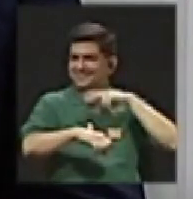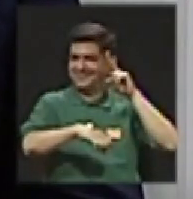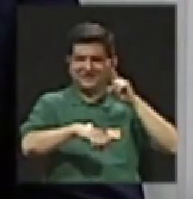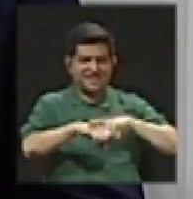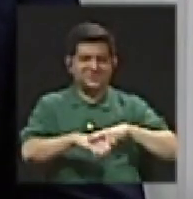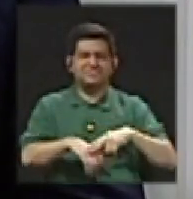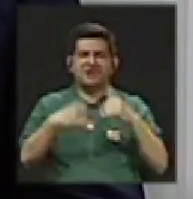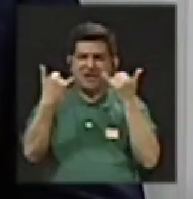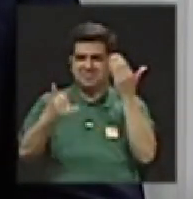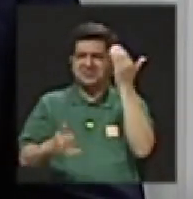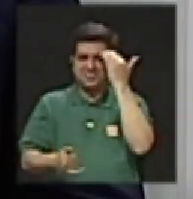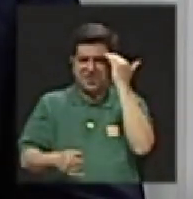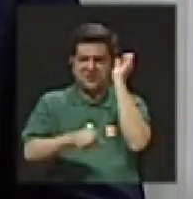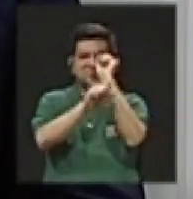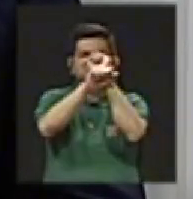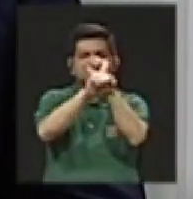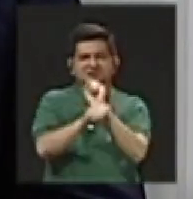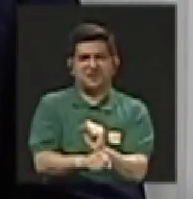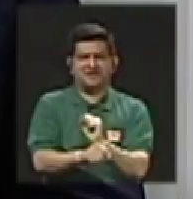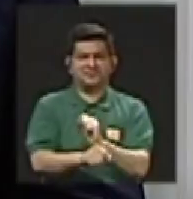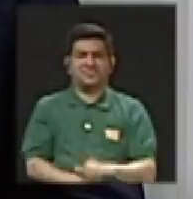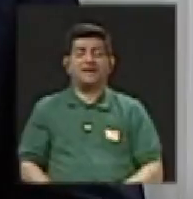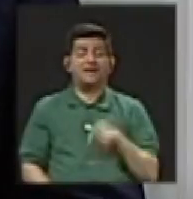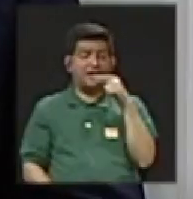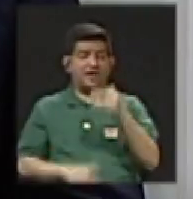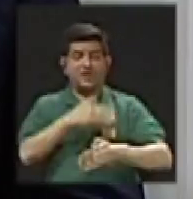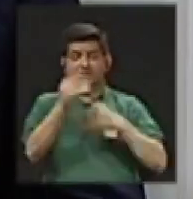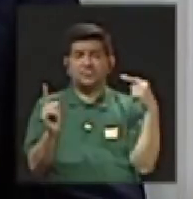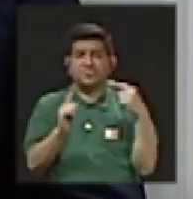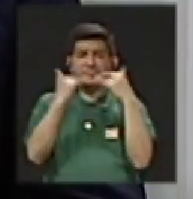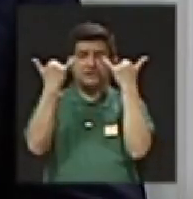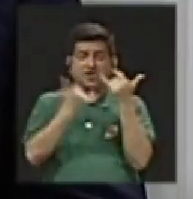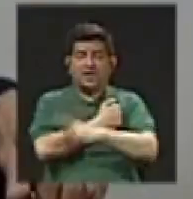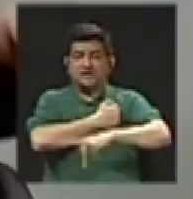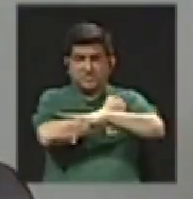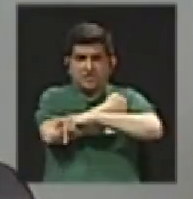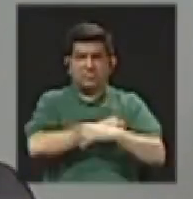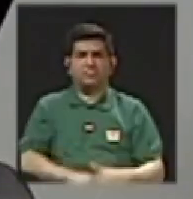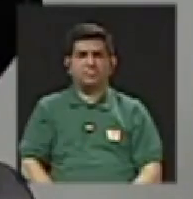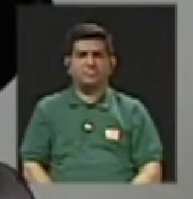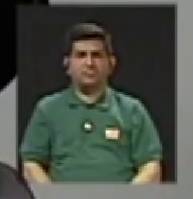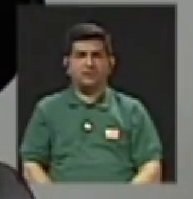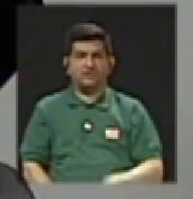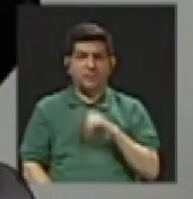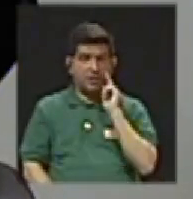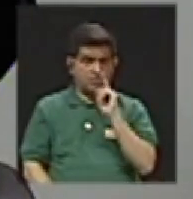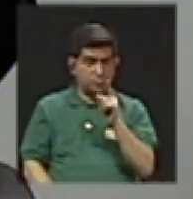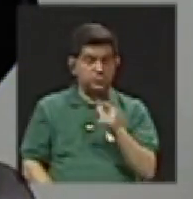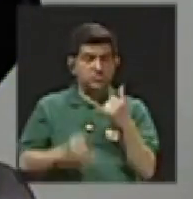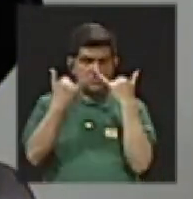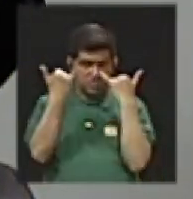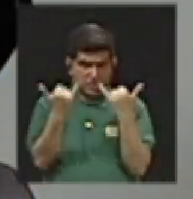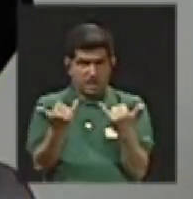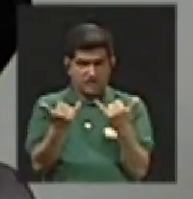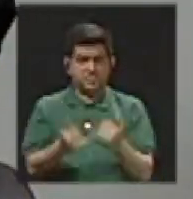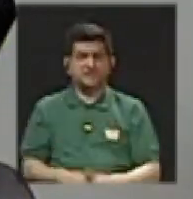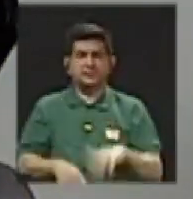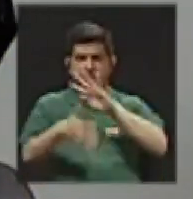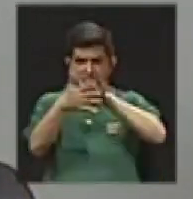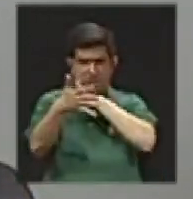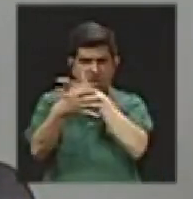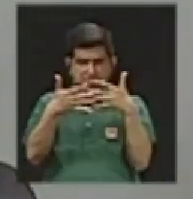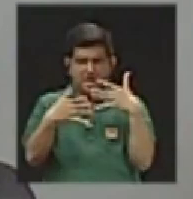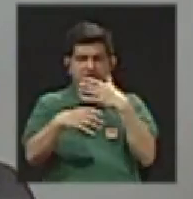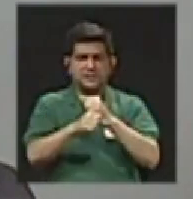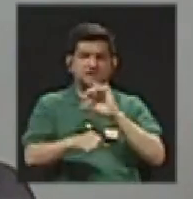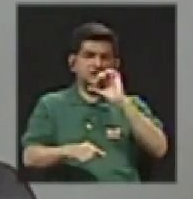que conocemos tradicionalmente y que se han venido produciendo hasta el momento en el país. Ustedes han producido ya una matriz y tienen